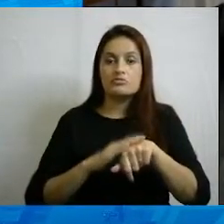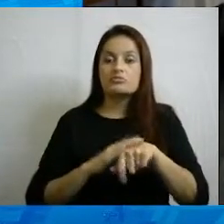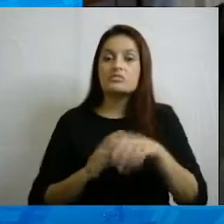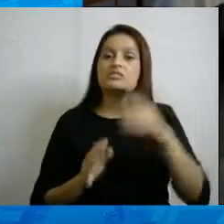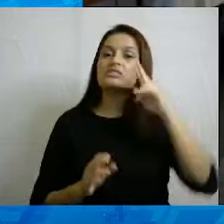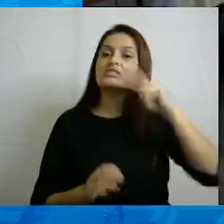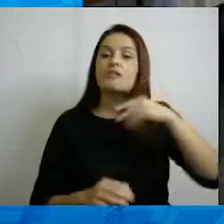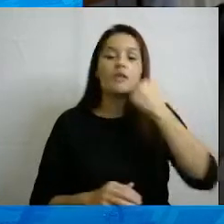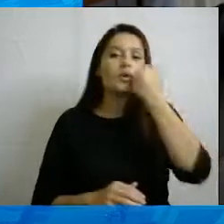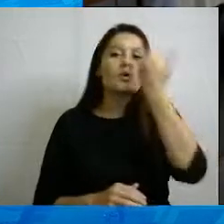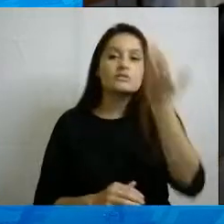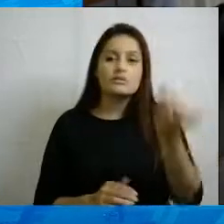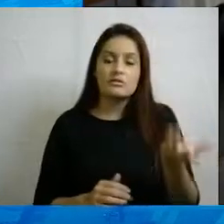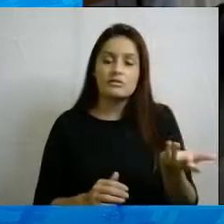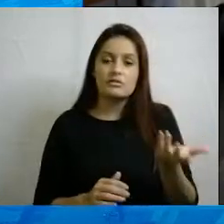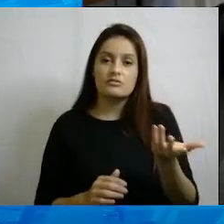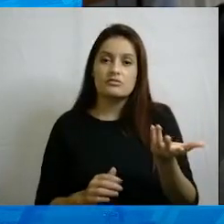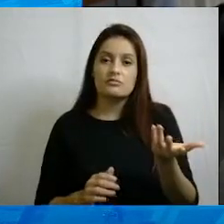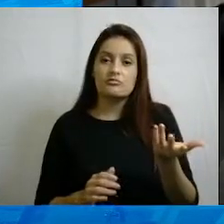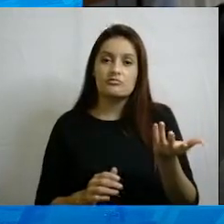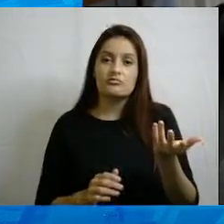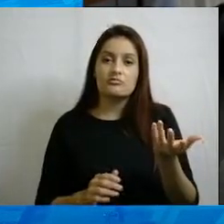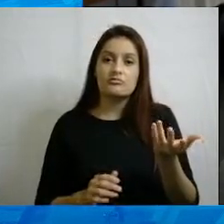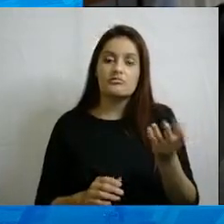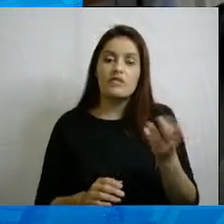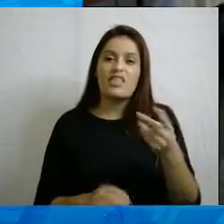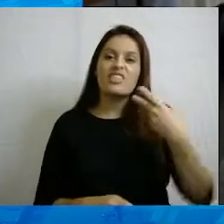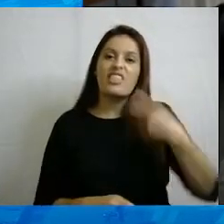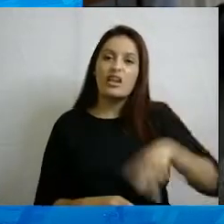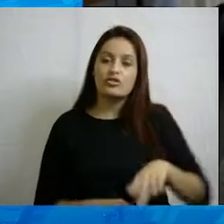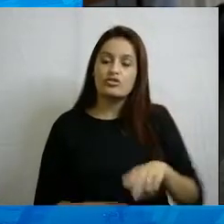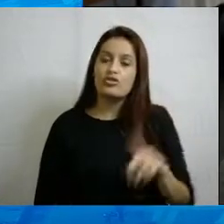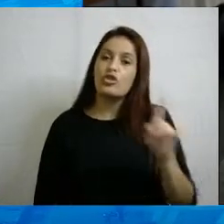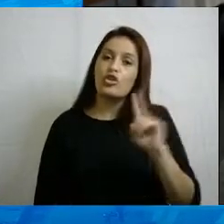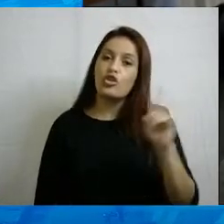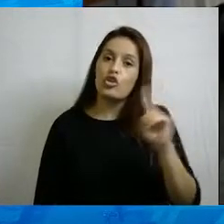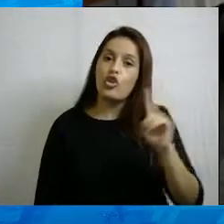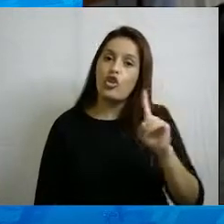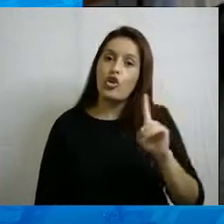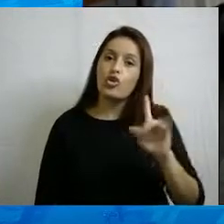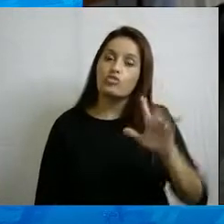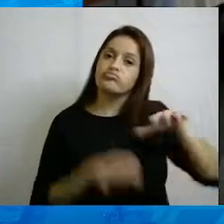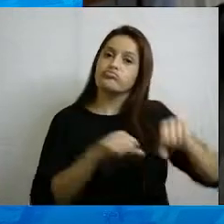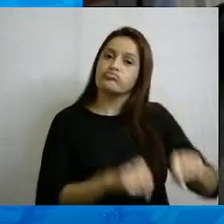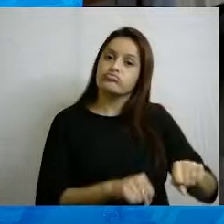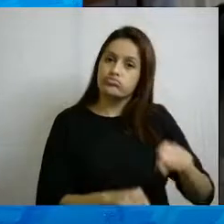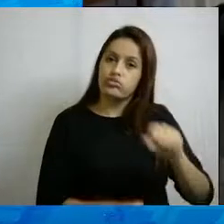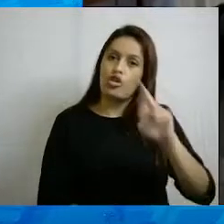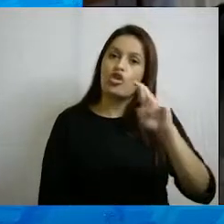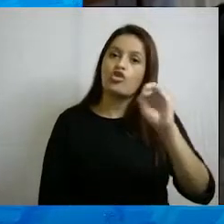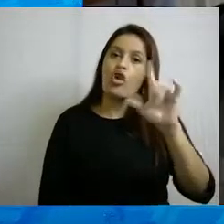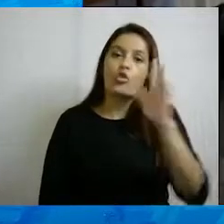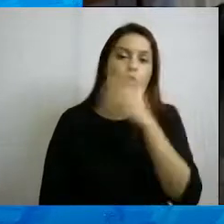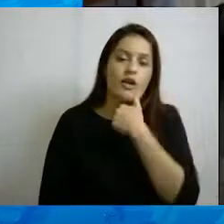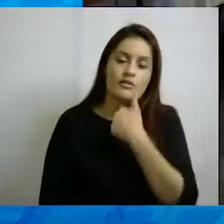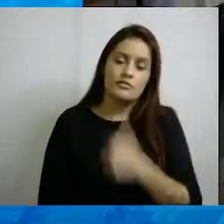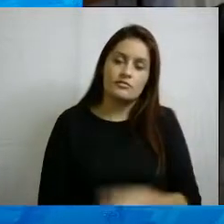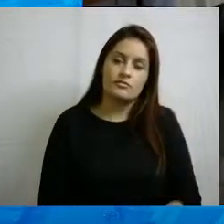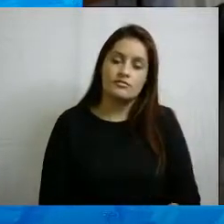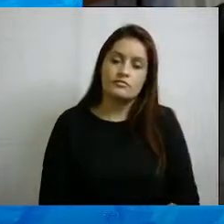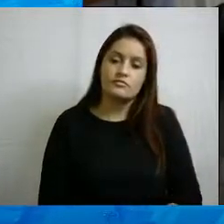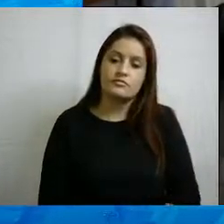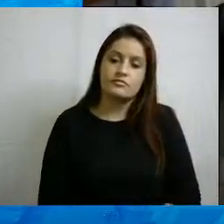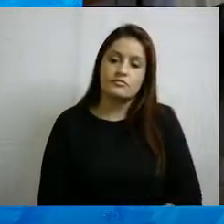sus terrenos o ceden derechos, no así el dominio. Y claro, aquí también hay una campaña que